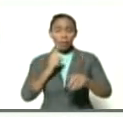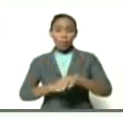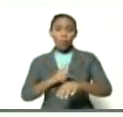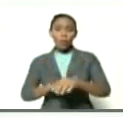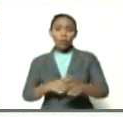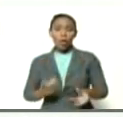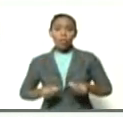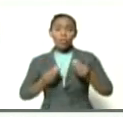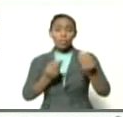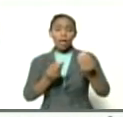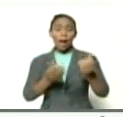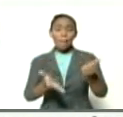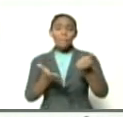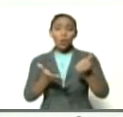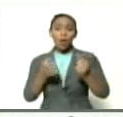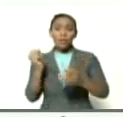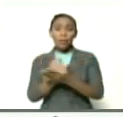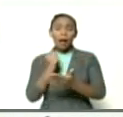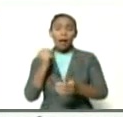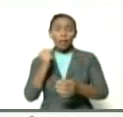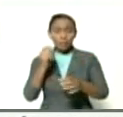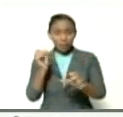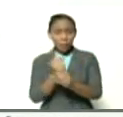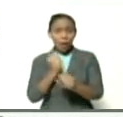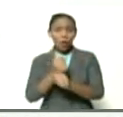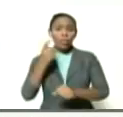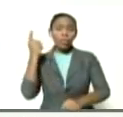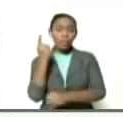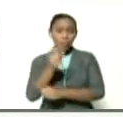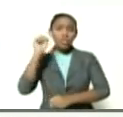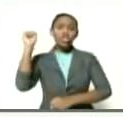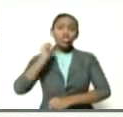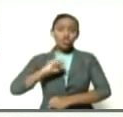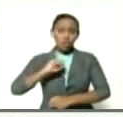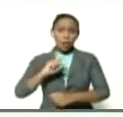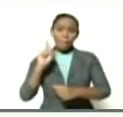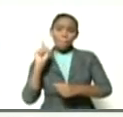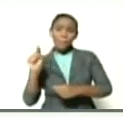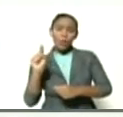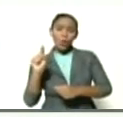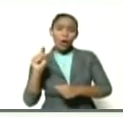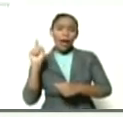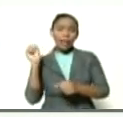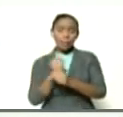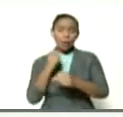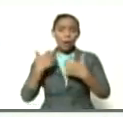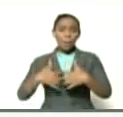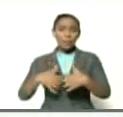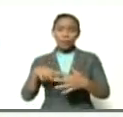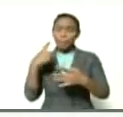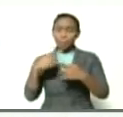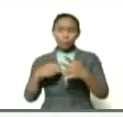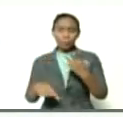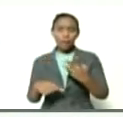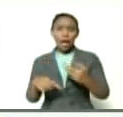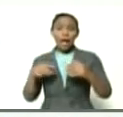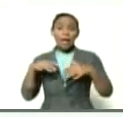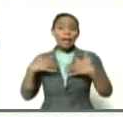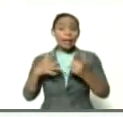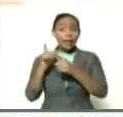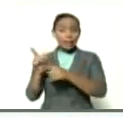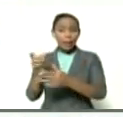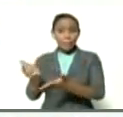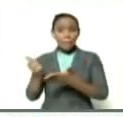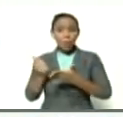el bono, el trabajador debe decir, sí, yo soy trabajador de esta empresa X. Así que ese es el